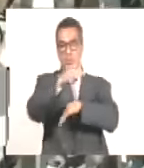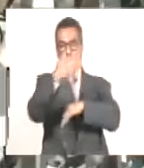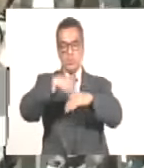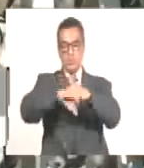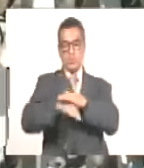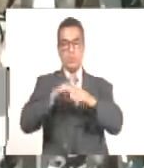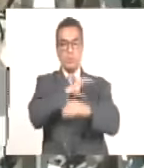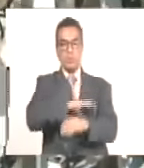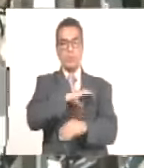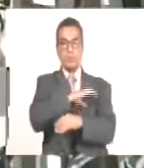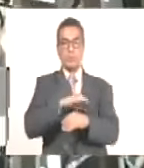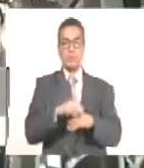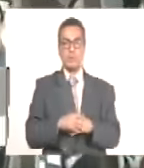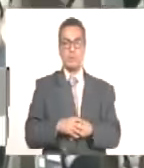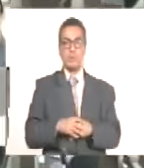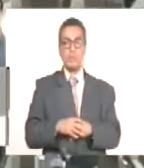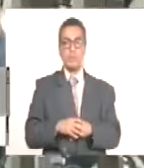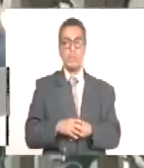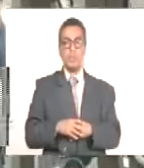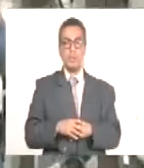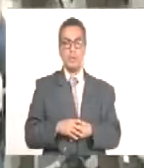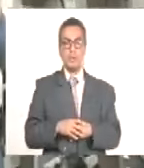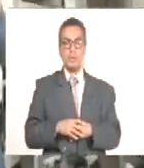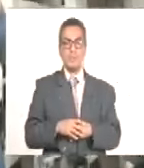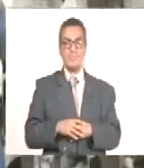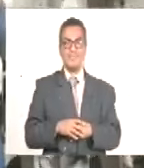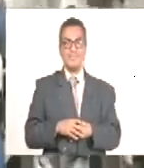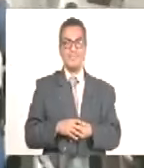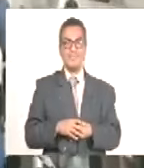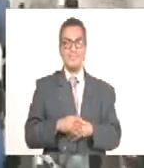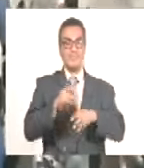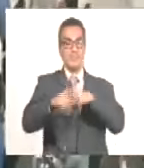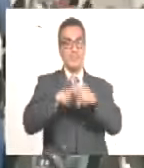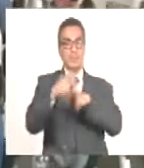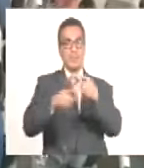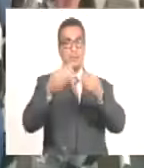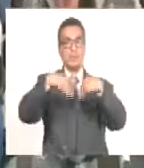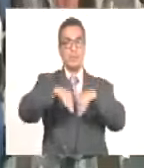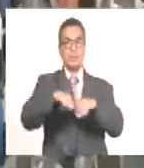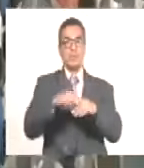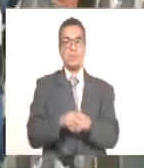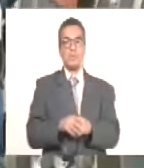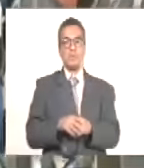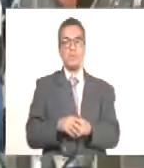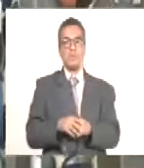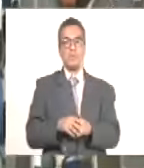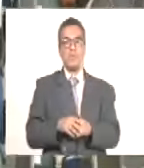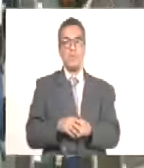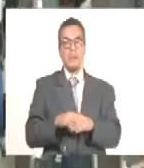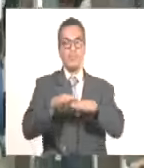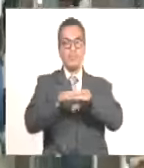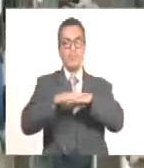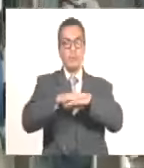Subcomisión Laboral de Desarrollo Interno.